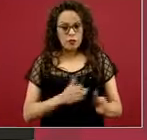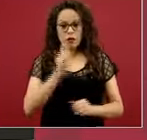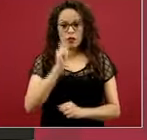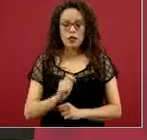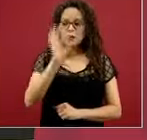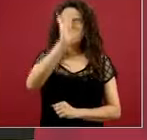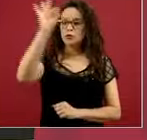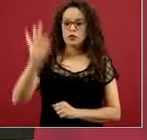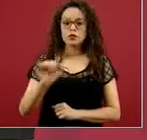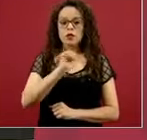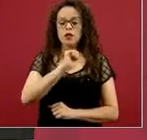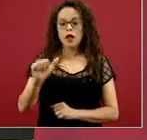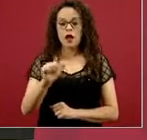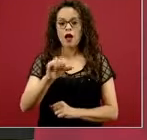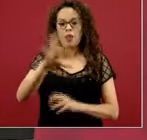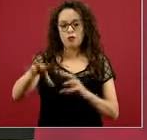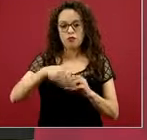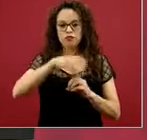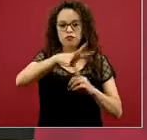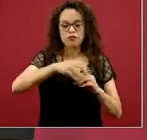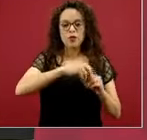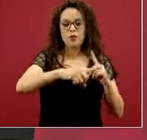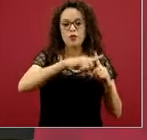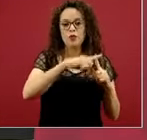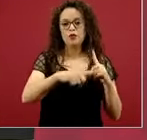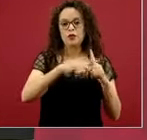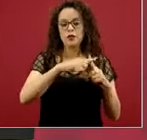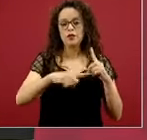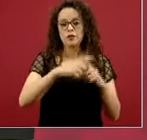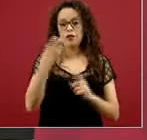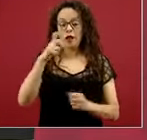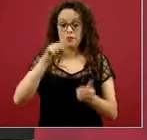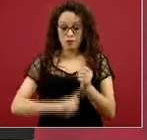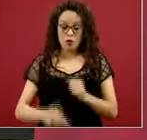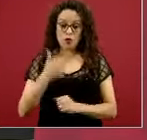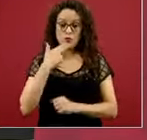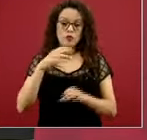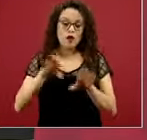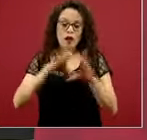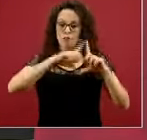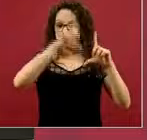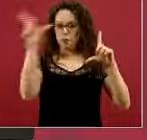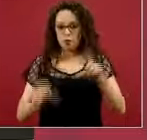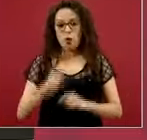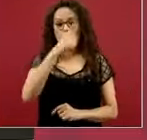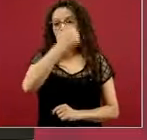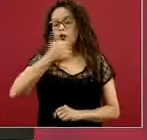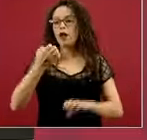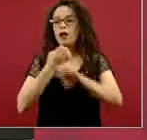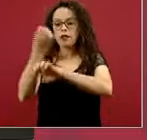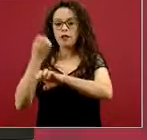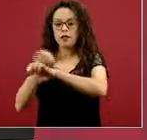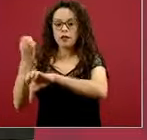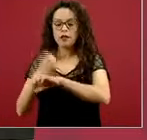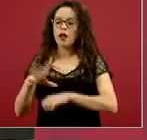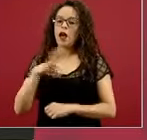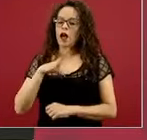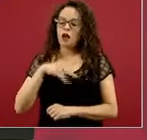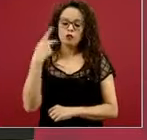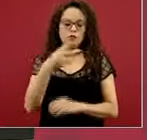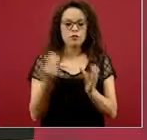de positividad. El porcentaje de positividad, que también aquí lo manejamos de manera nacional, pues cada una de las entidades tiene un